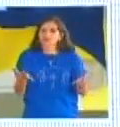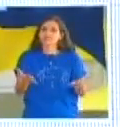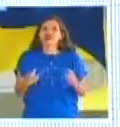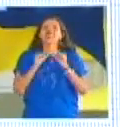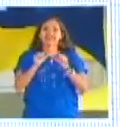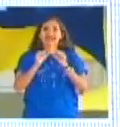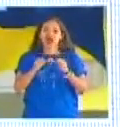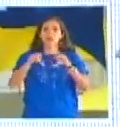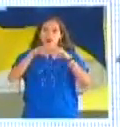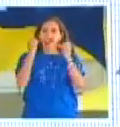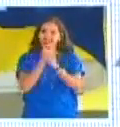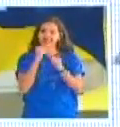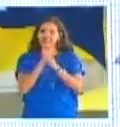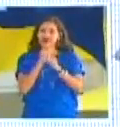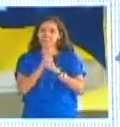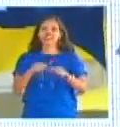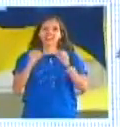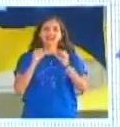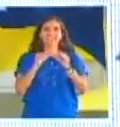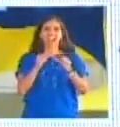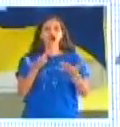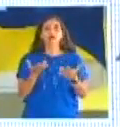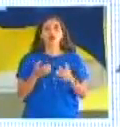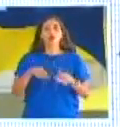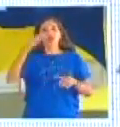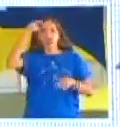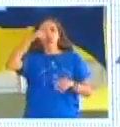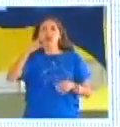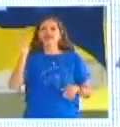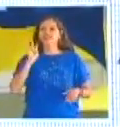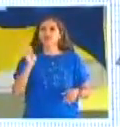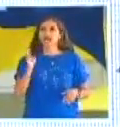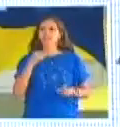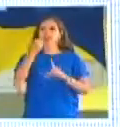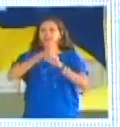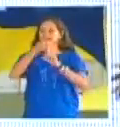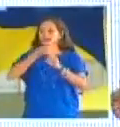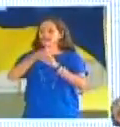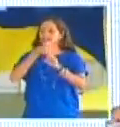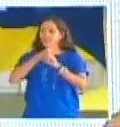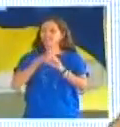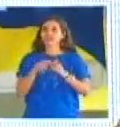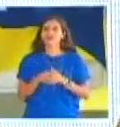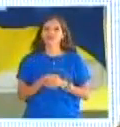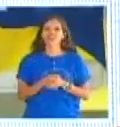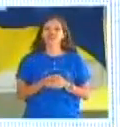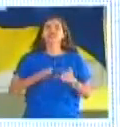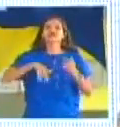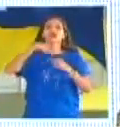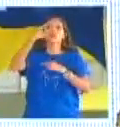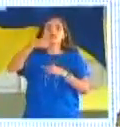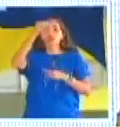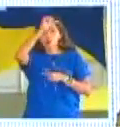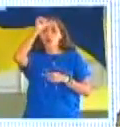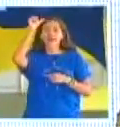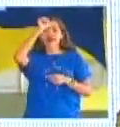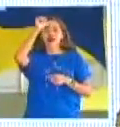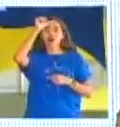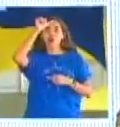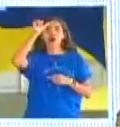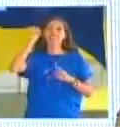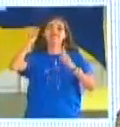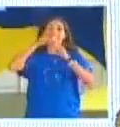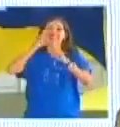con la clase obrera, sigamos con el pueblo venezolano en batalla permanente. Y el próximo domingo, desde